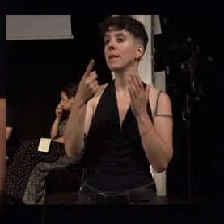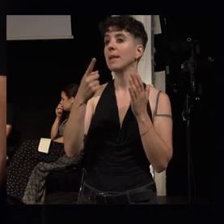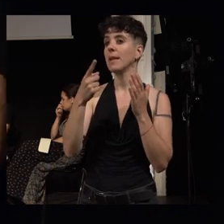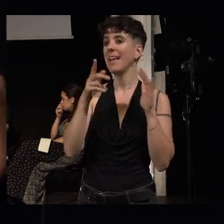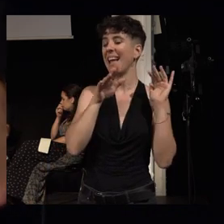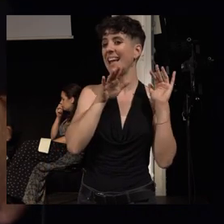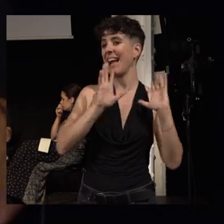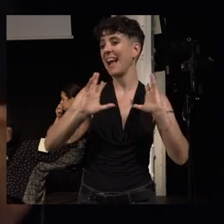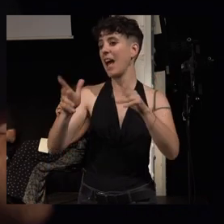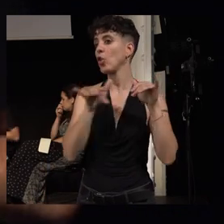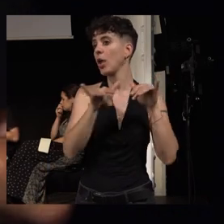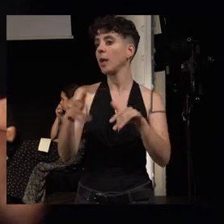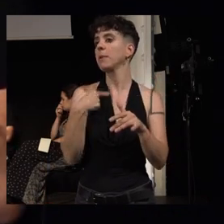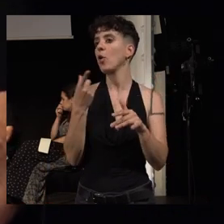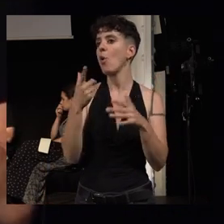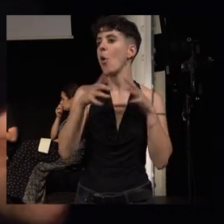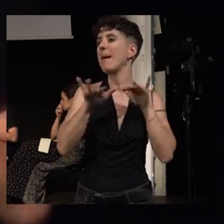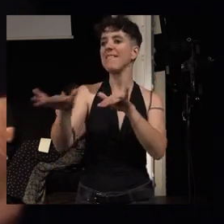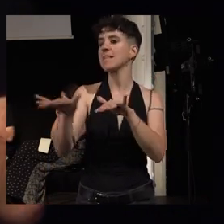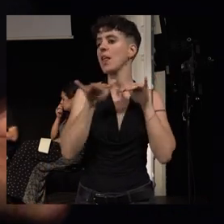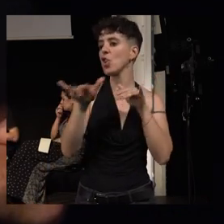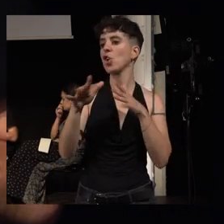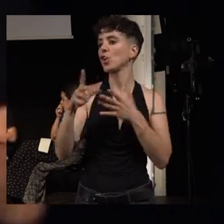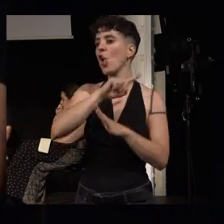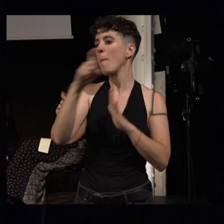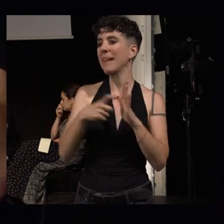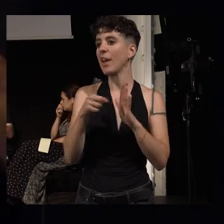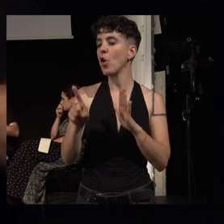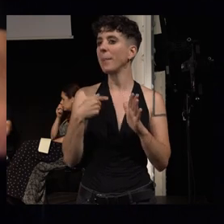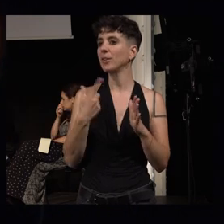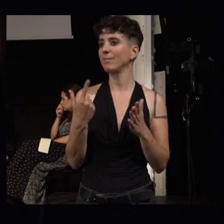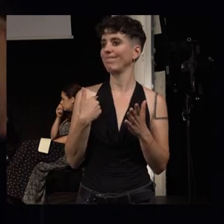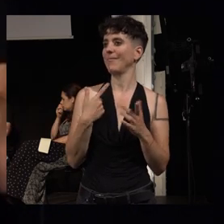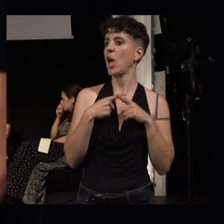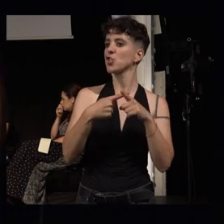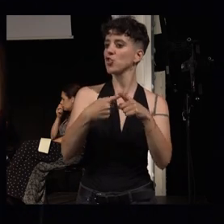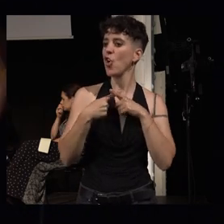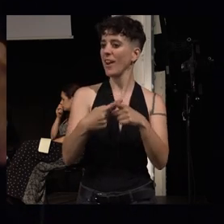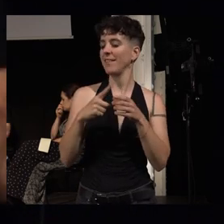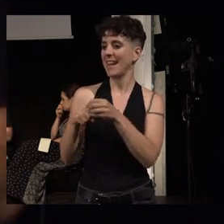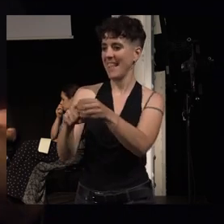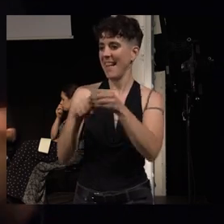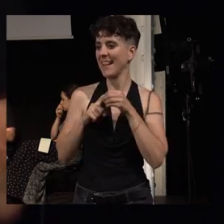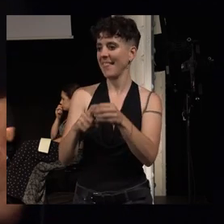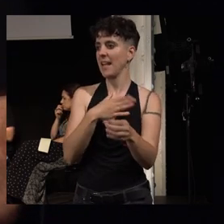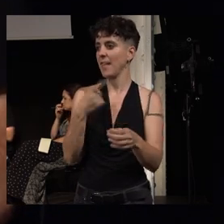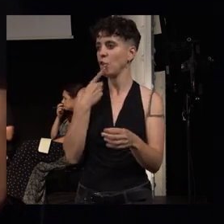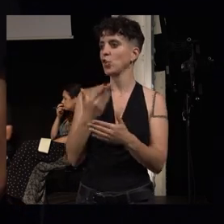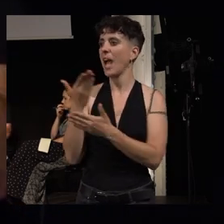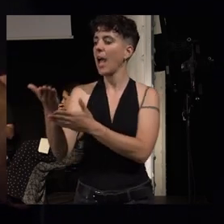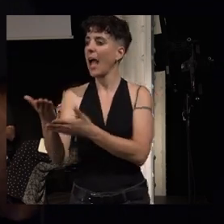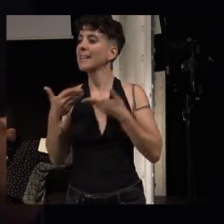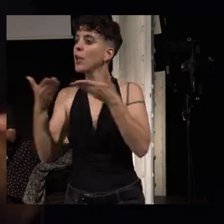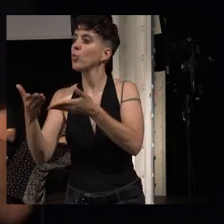carroza, a lo mejor no se quedaba toda la manifestación, pero se encontraban con esa solidaridad que tú les habías dado y que ellos te dan, y es un quid pro quo, nada más. O sea,